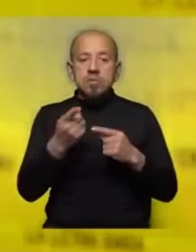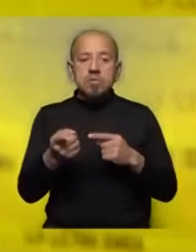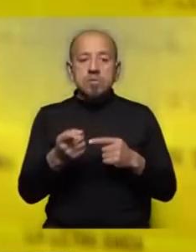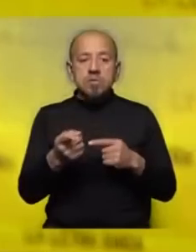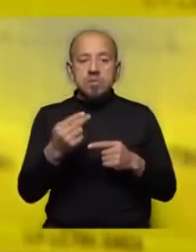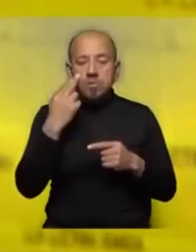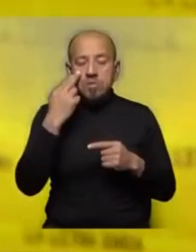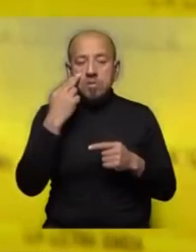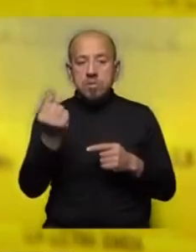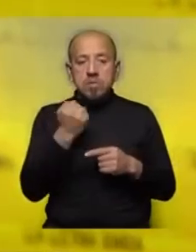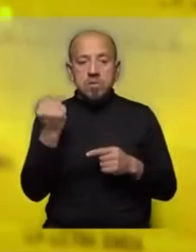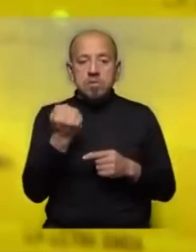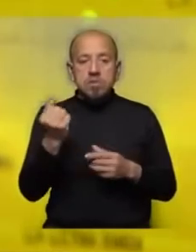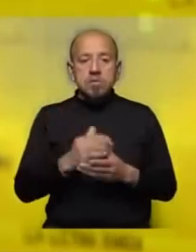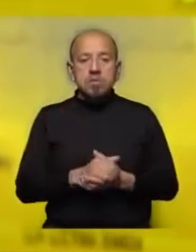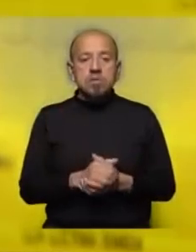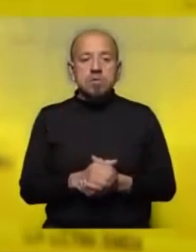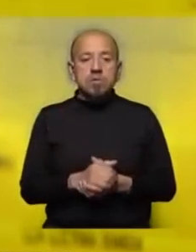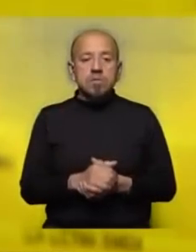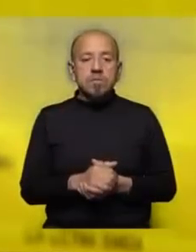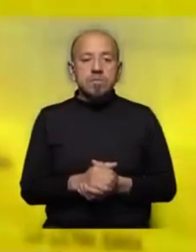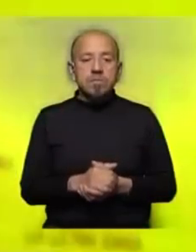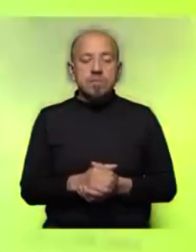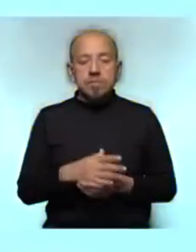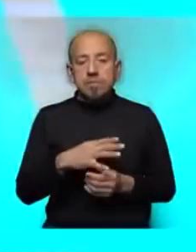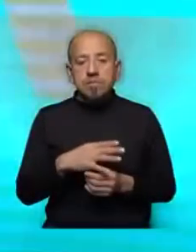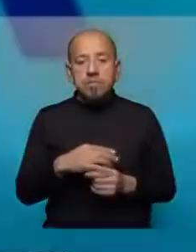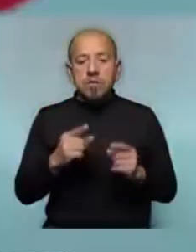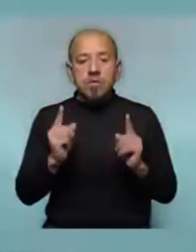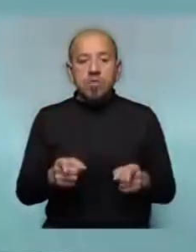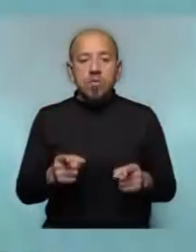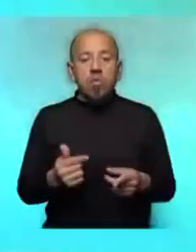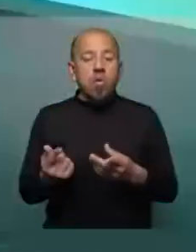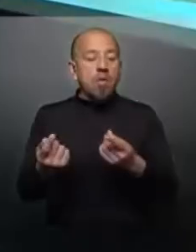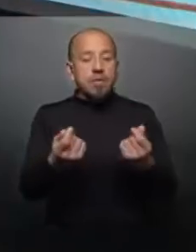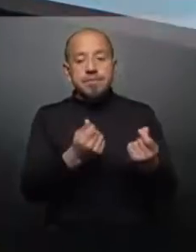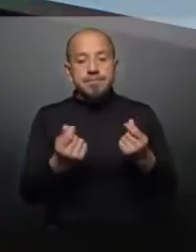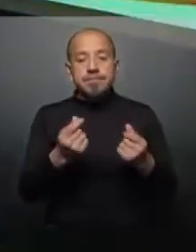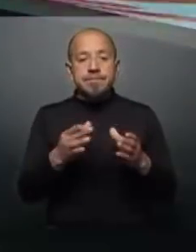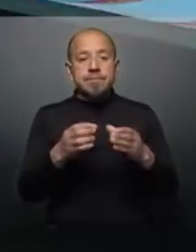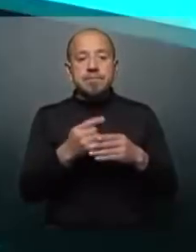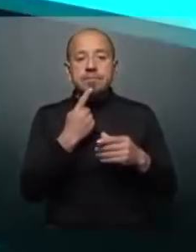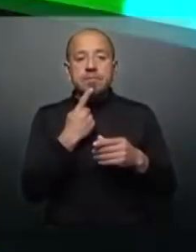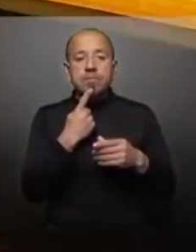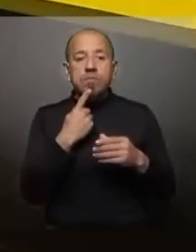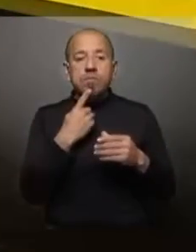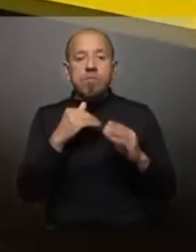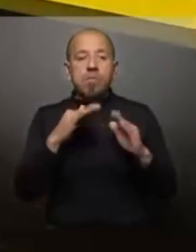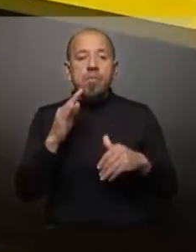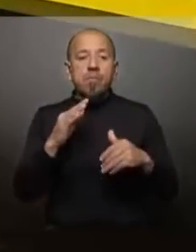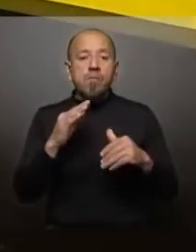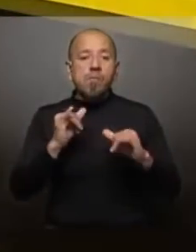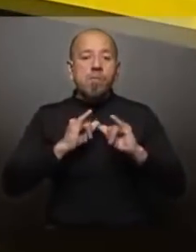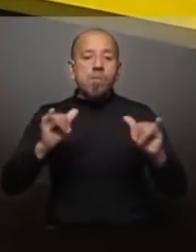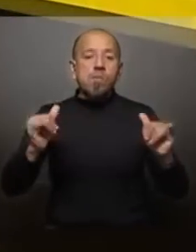problema serio tenemos otro problema también con las con con el tema de la financiación porque los partidos hoy en su gran mayoría se financian con